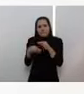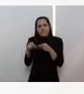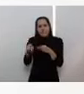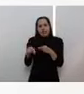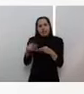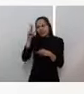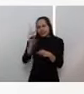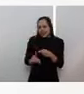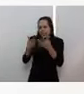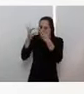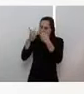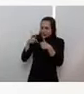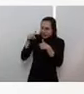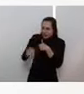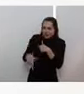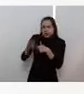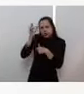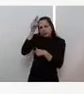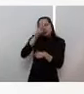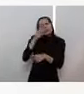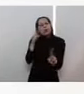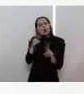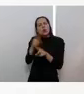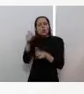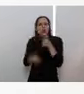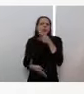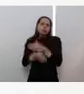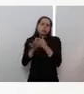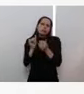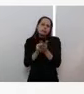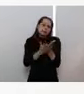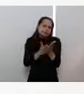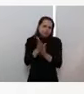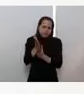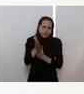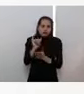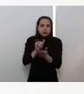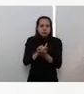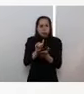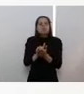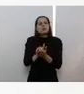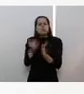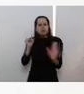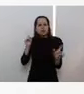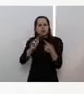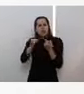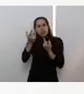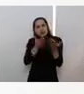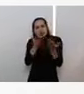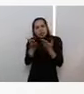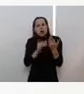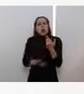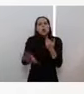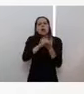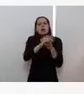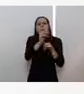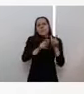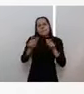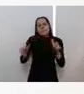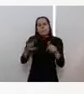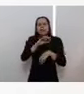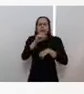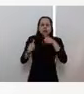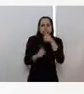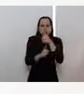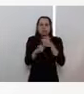empresarial del hospital es mantener nuestras capacidades activas que han estado todo el tiempo al servicio de todos los usuarios del subsistema